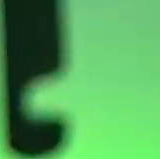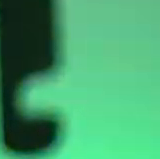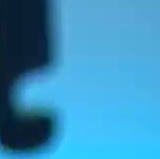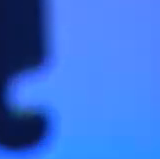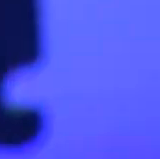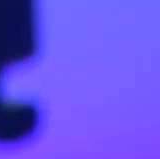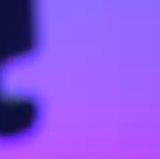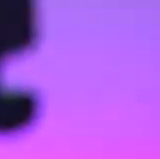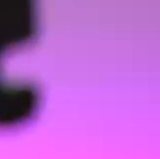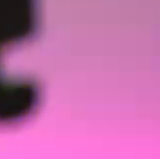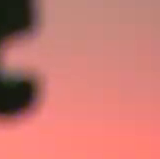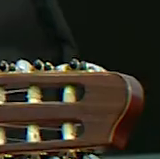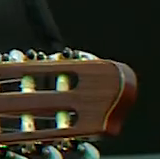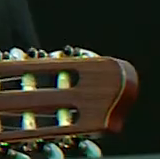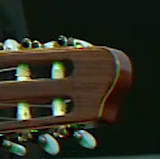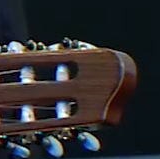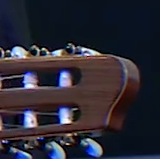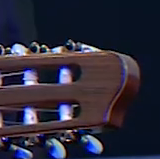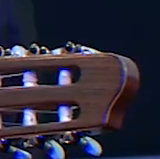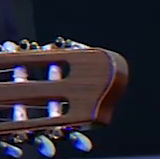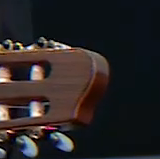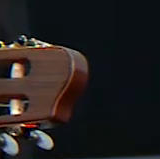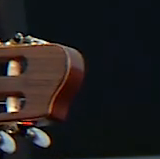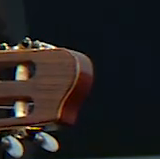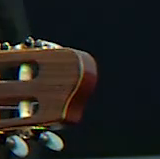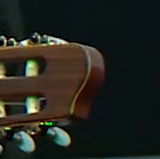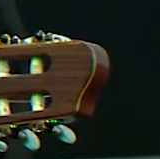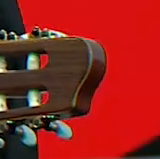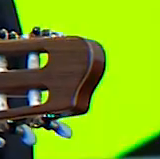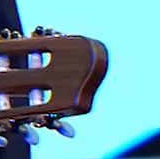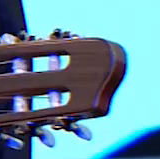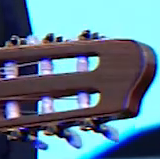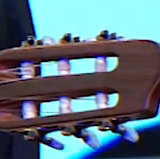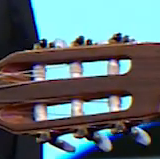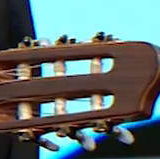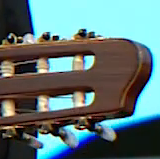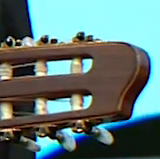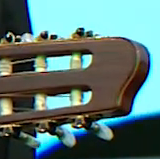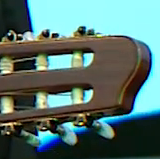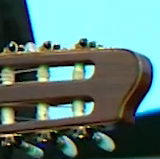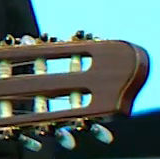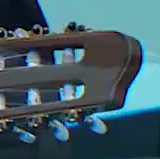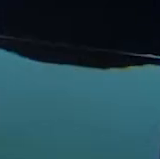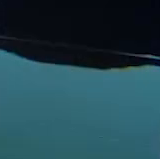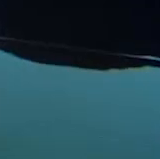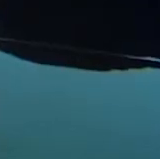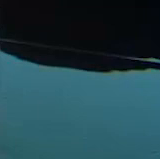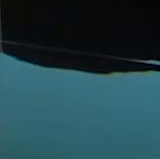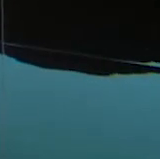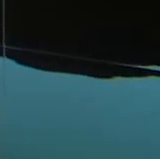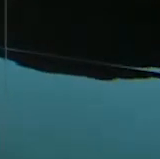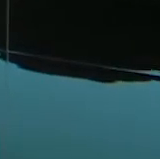Y me vuelvo a caer, siempre toca perder. Soy la nueva versión de lo